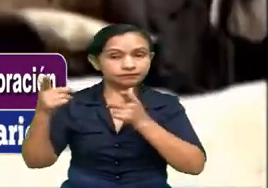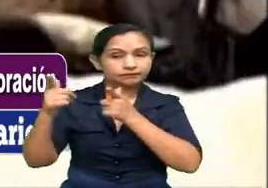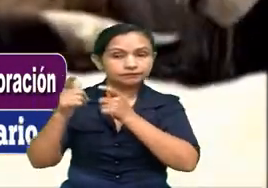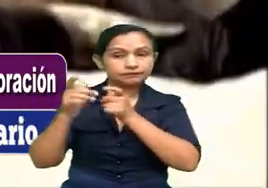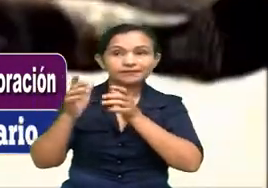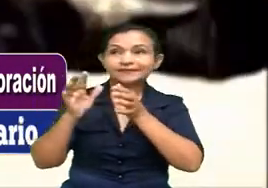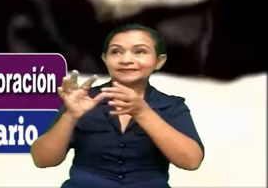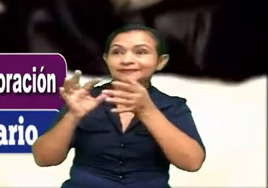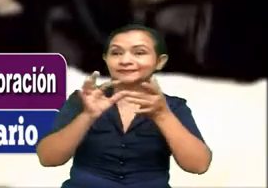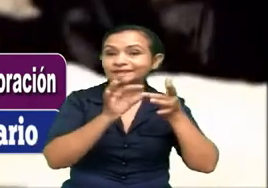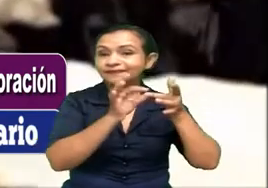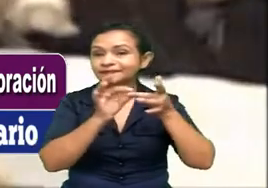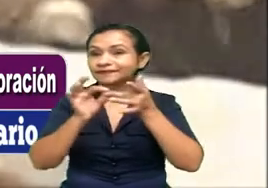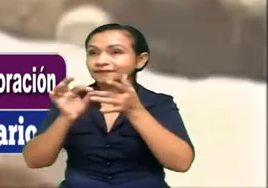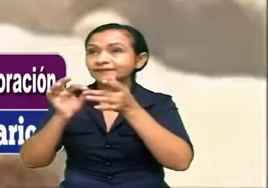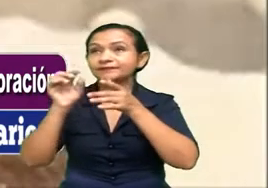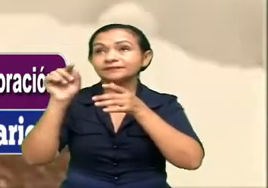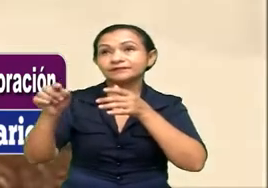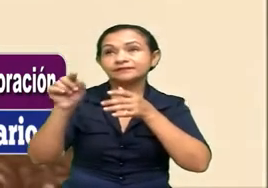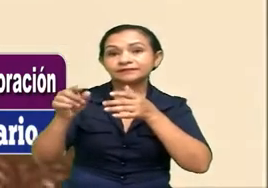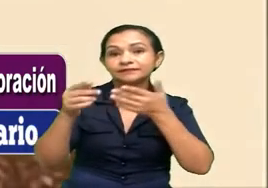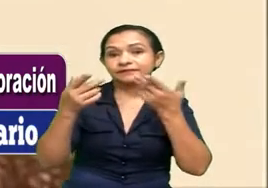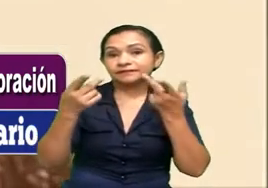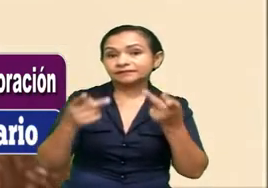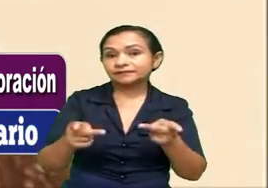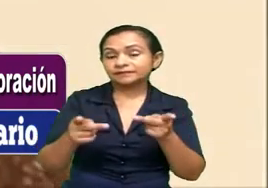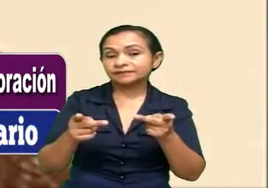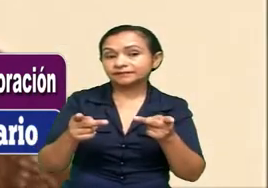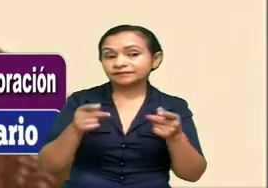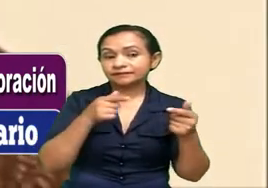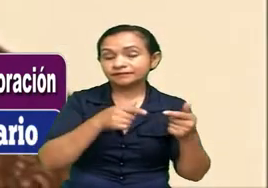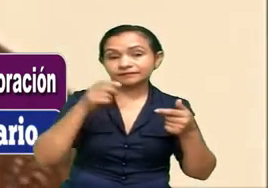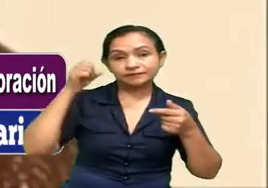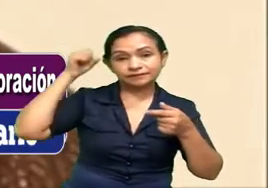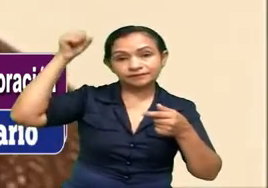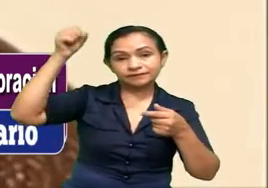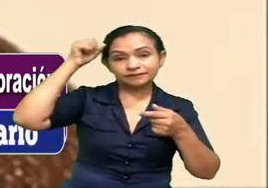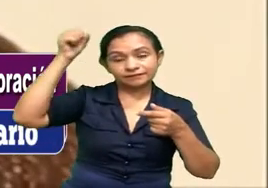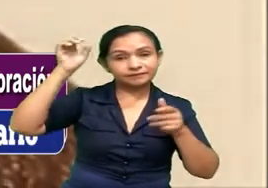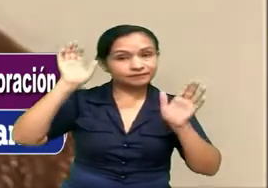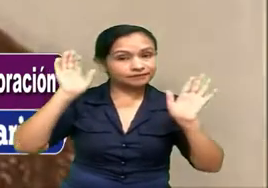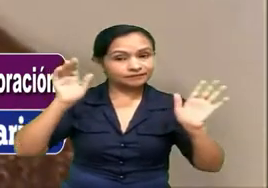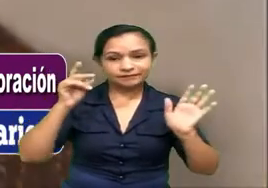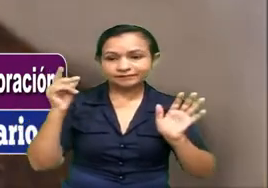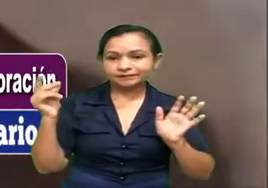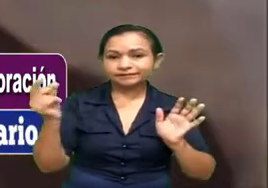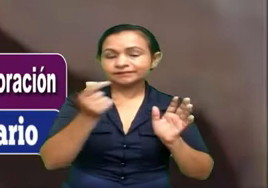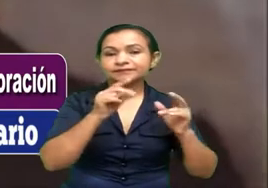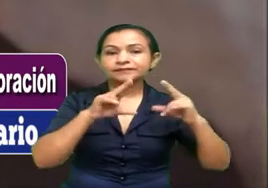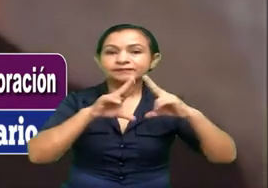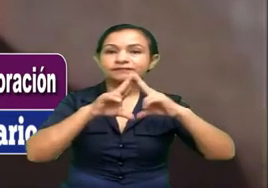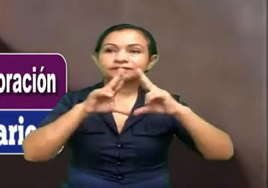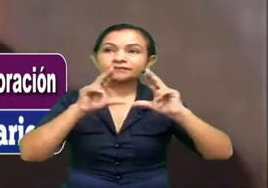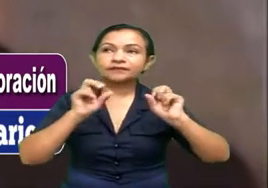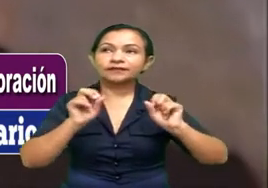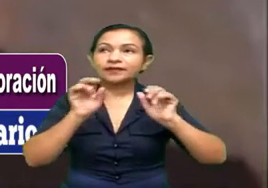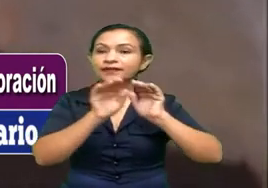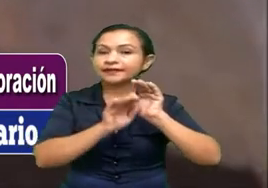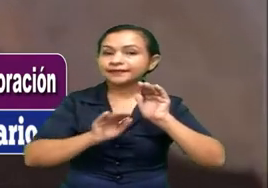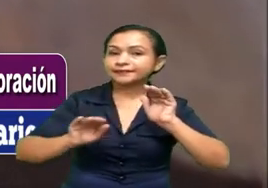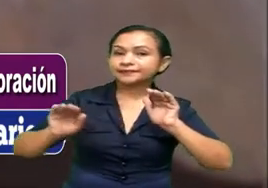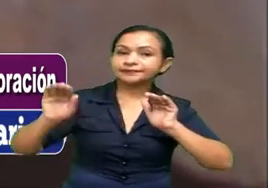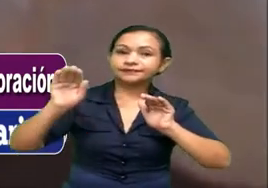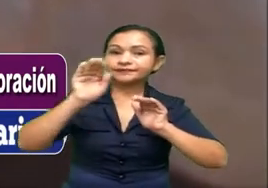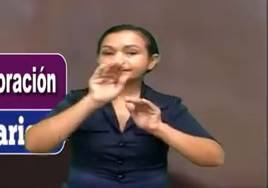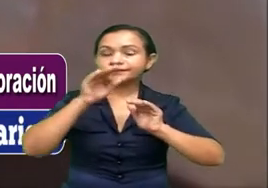sofisticadas. Pero ahí se dio una victoria acelerada de Nicaragua, más por